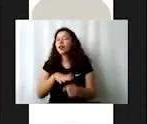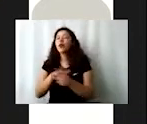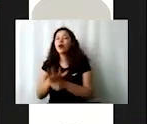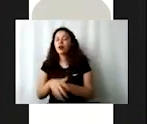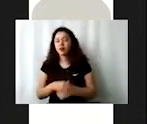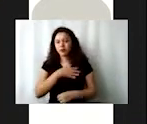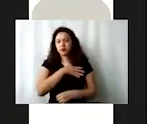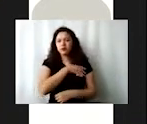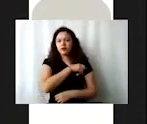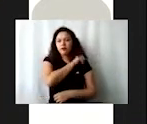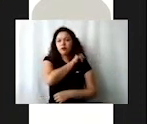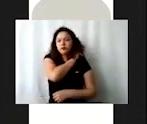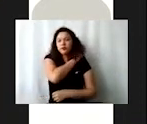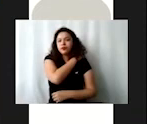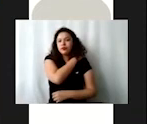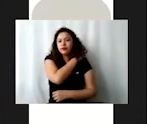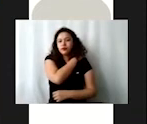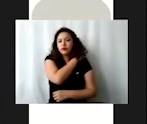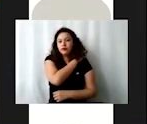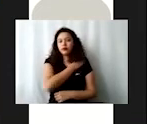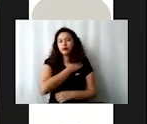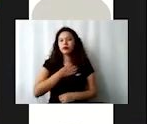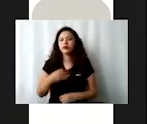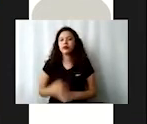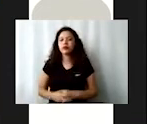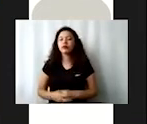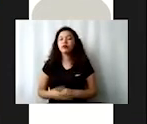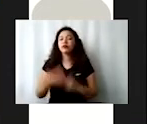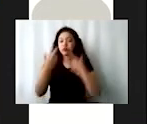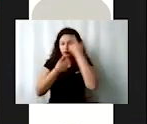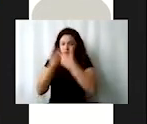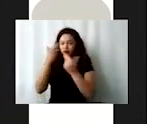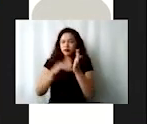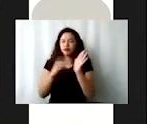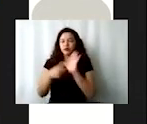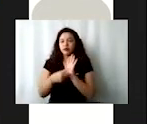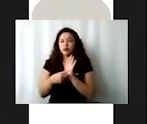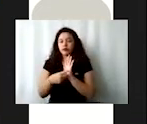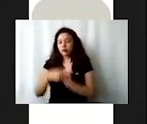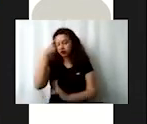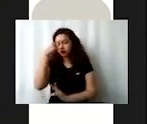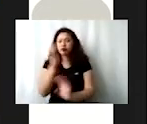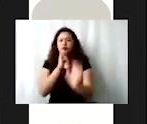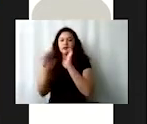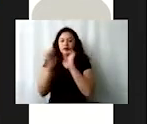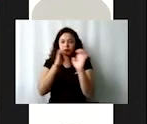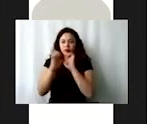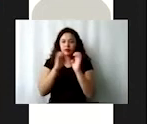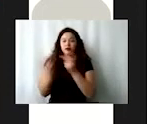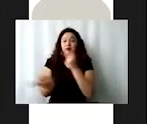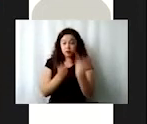Parte de este análisis lo vamos a hacer con este método de la entrevista, este cuestionario y